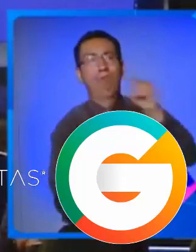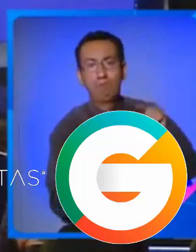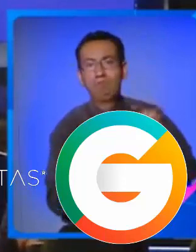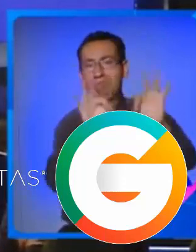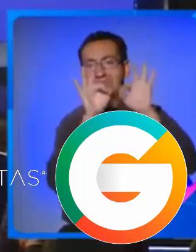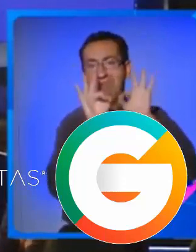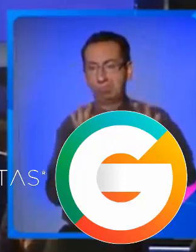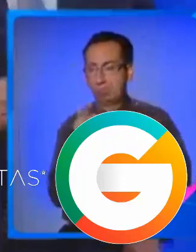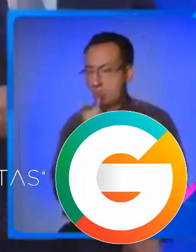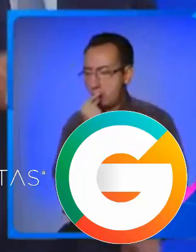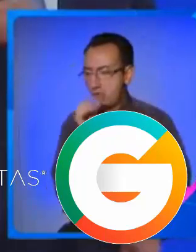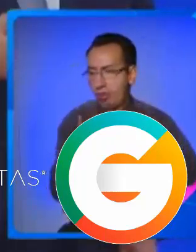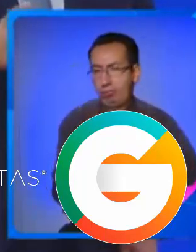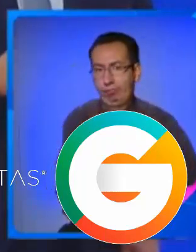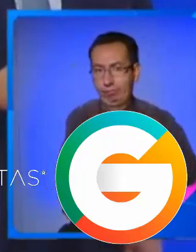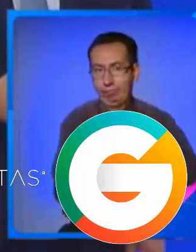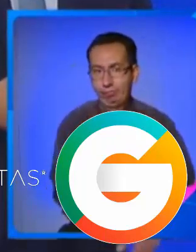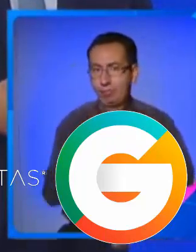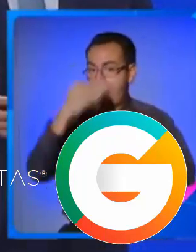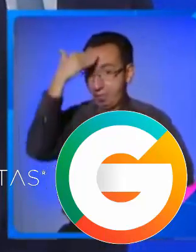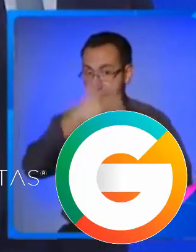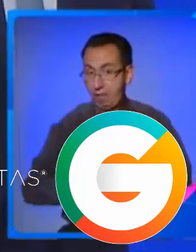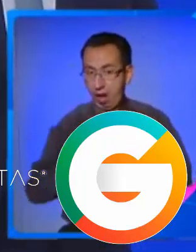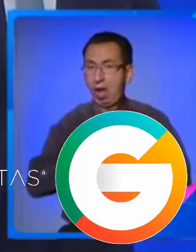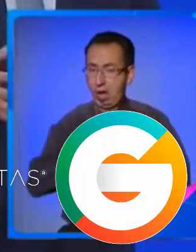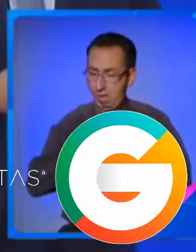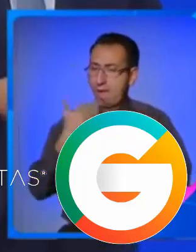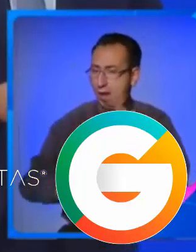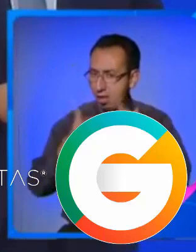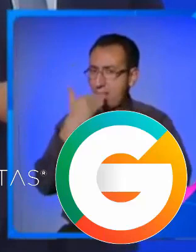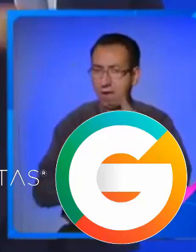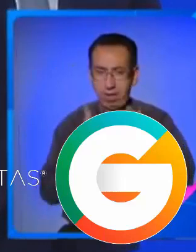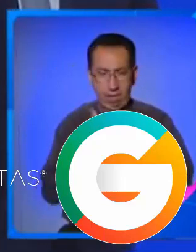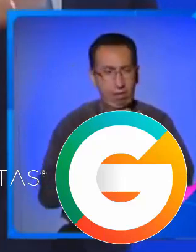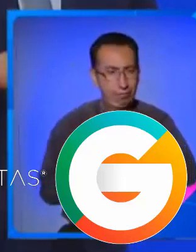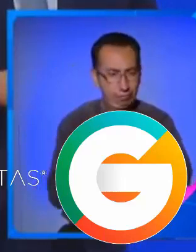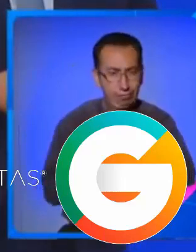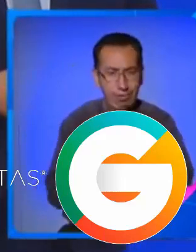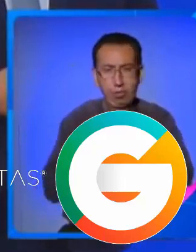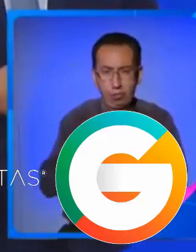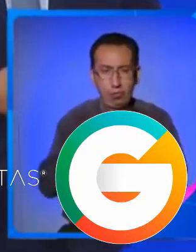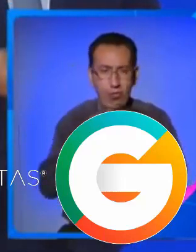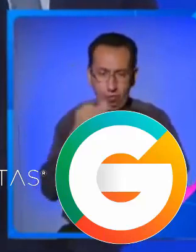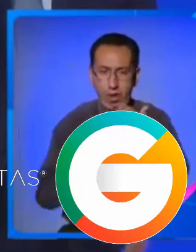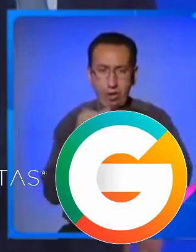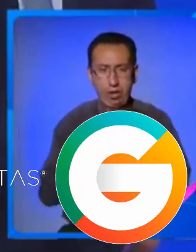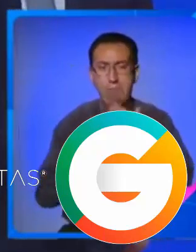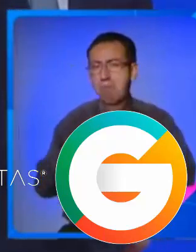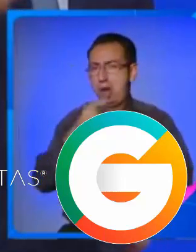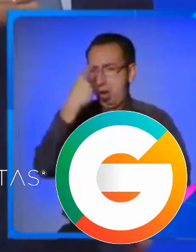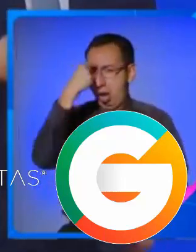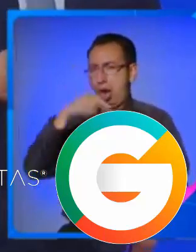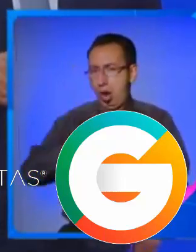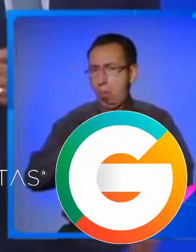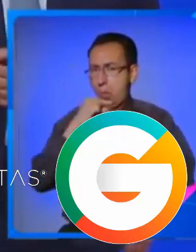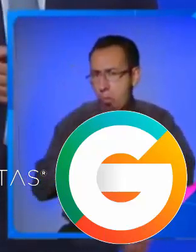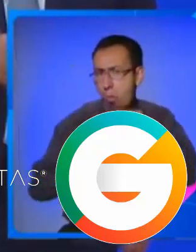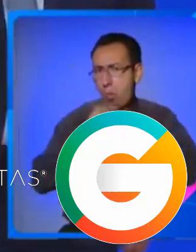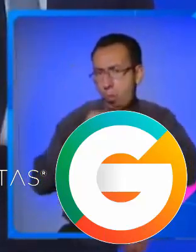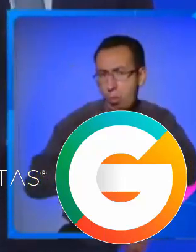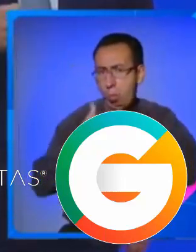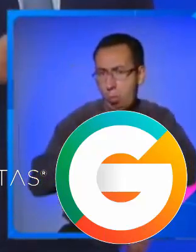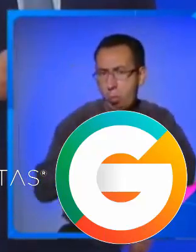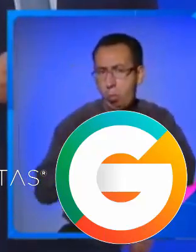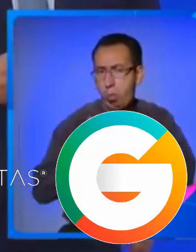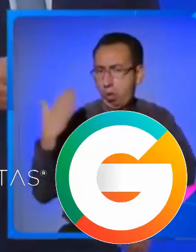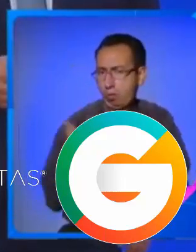fuerzas de seguridad. Sabemos que tenemos aún importantes retos por delante. Estamos lejos de la meta, pero estoy seguro que vamos por el camino correcto y